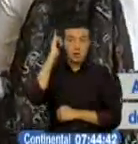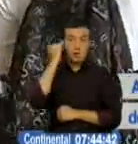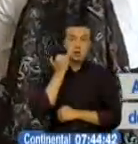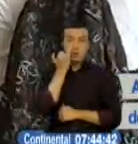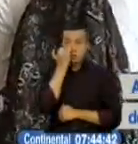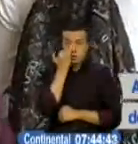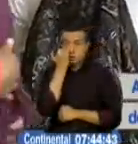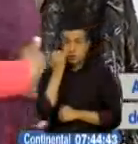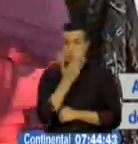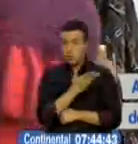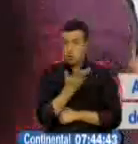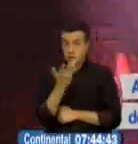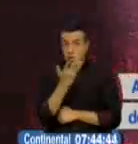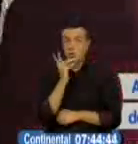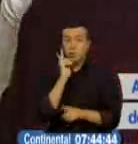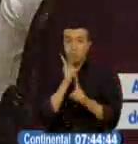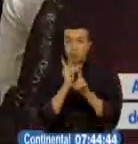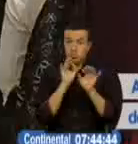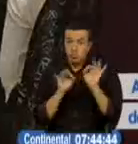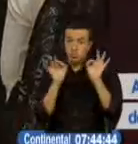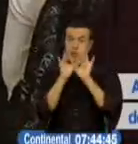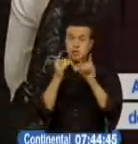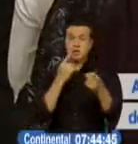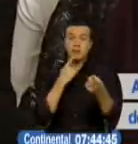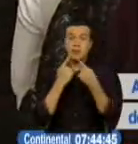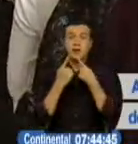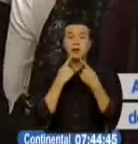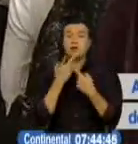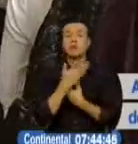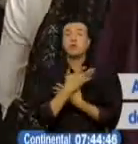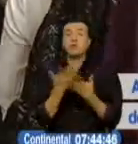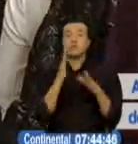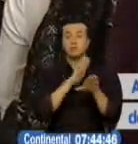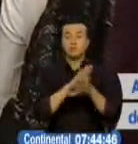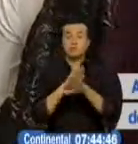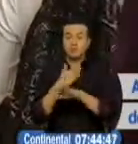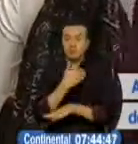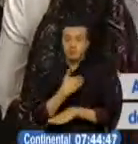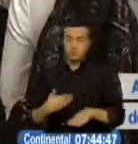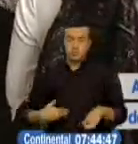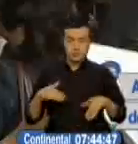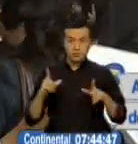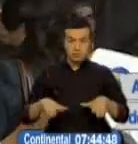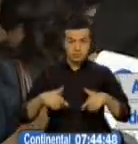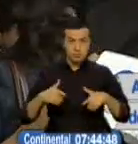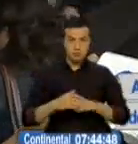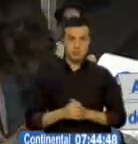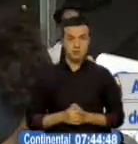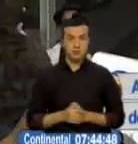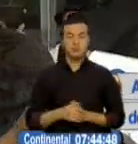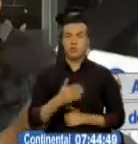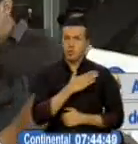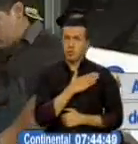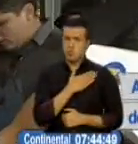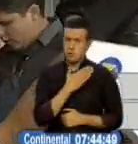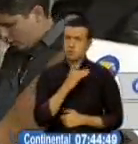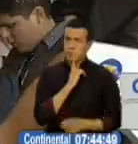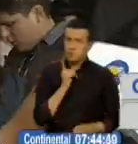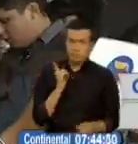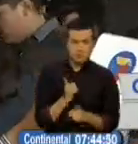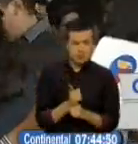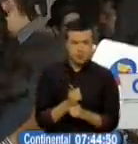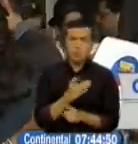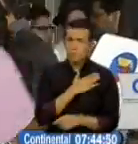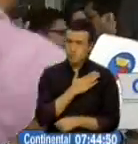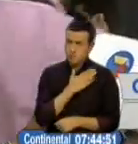será el punto de partida para materializar ese diálogo del cual ha convocado el presidente Lenín Moreno. Porque confiamos y creemos